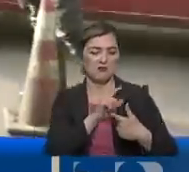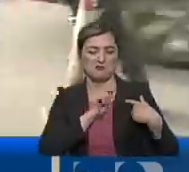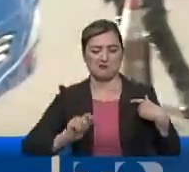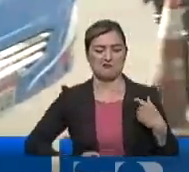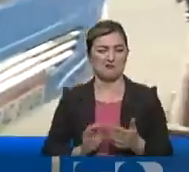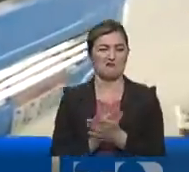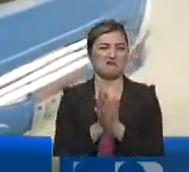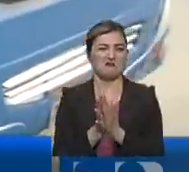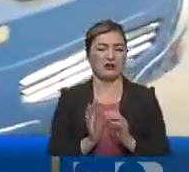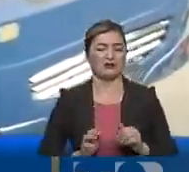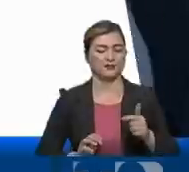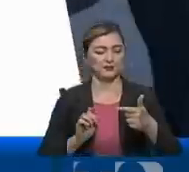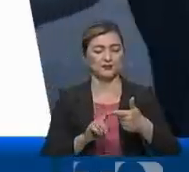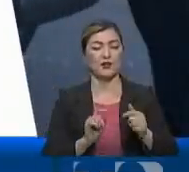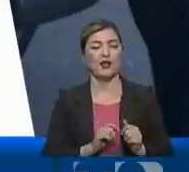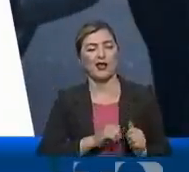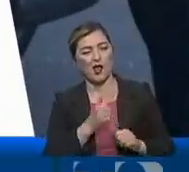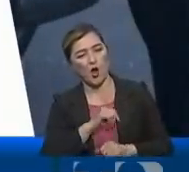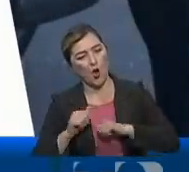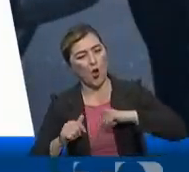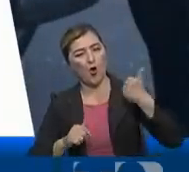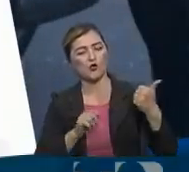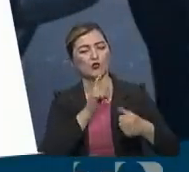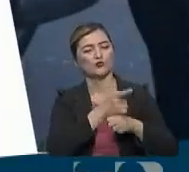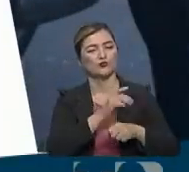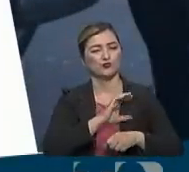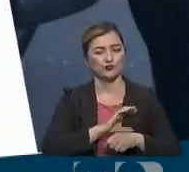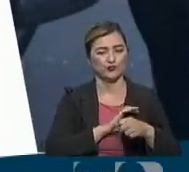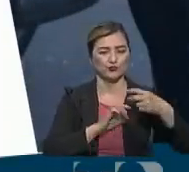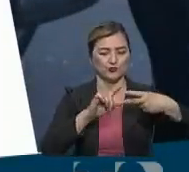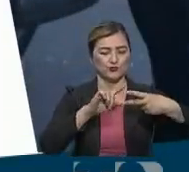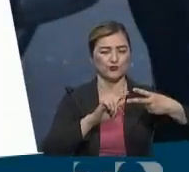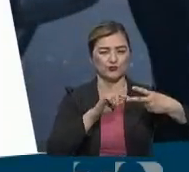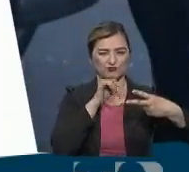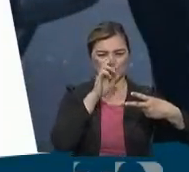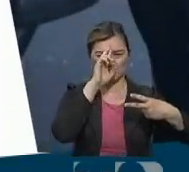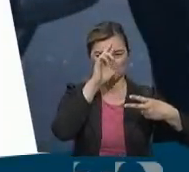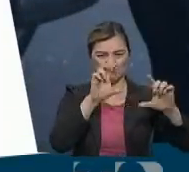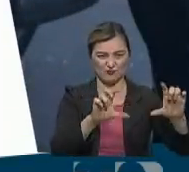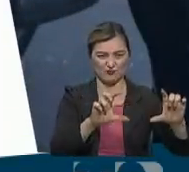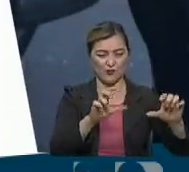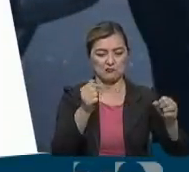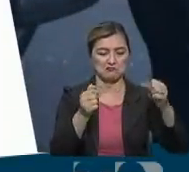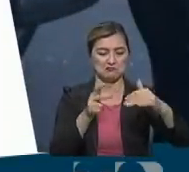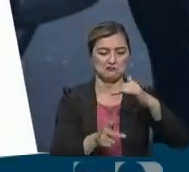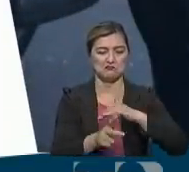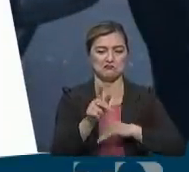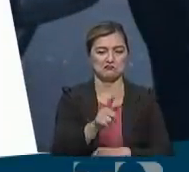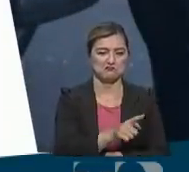Mientras que en las infracciones por ordenanzas metropolitanas destacan dos, irrespetar el pico y placa y estacionar el vehículo